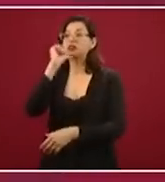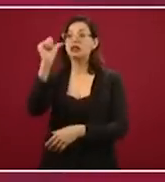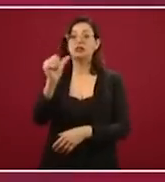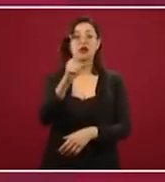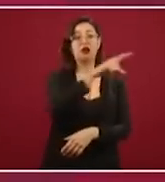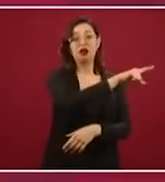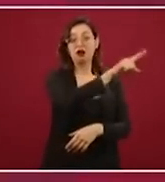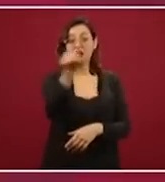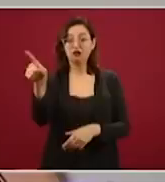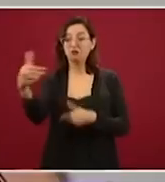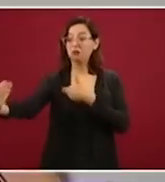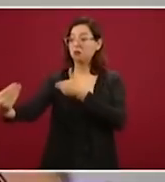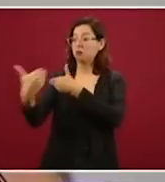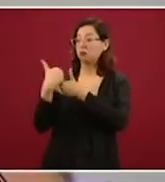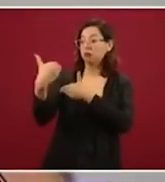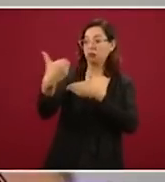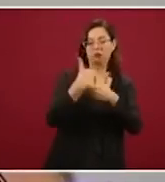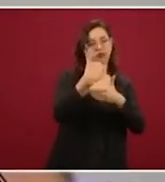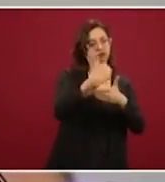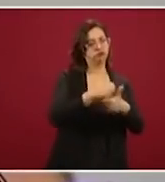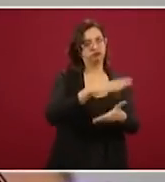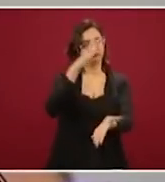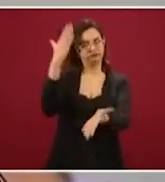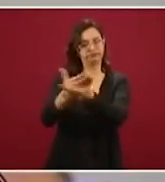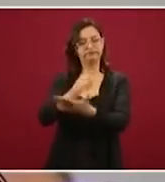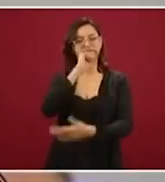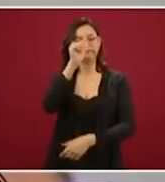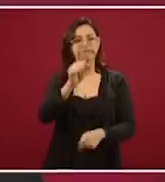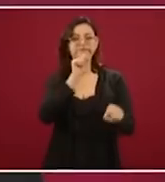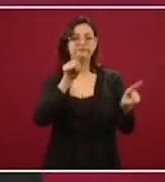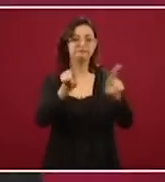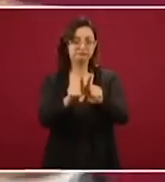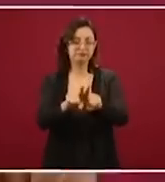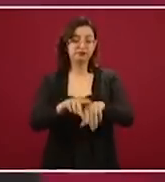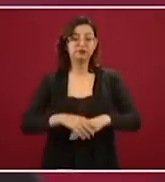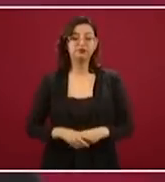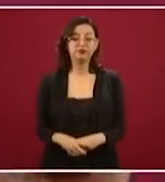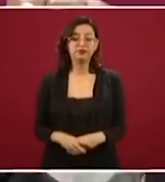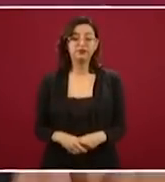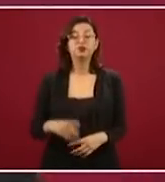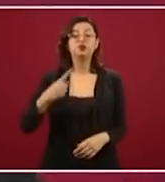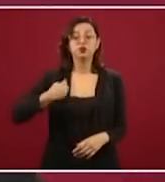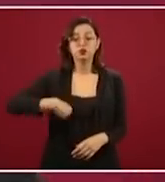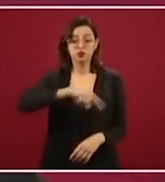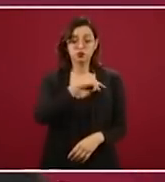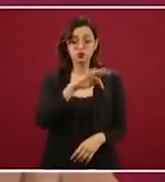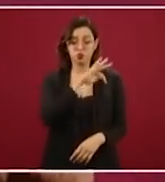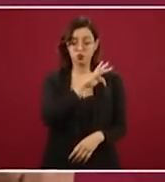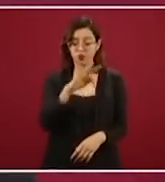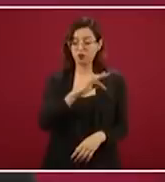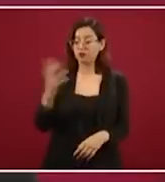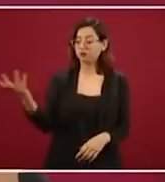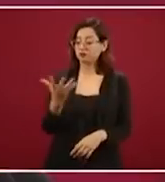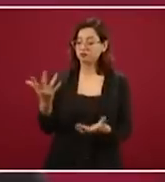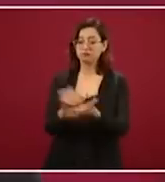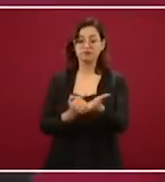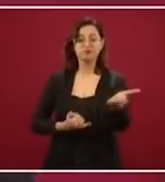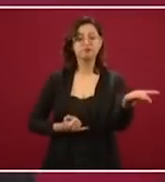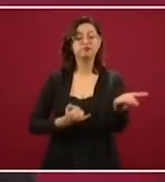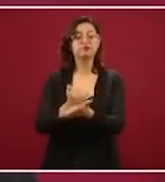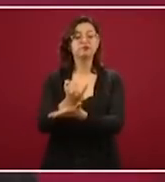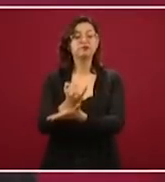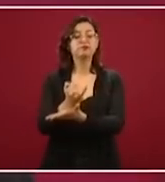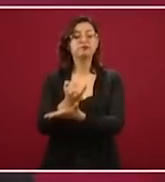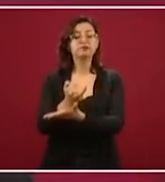nadie intervenga en la vida interna de nuestro país, que podamos actuar con